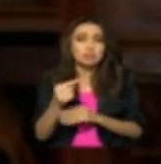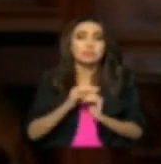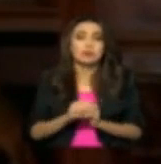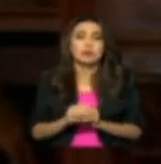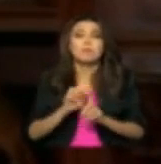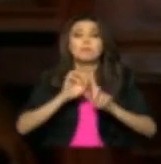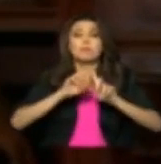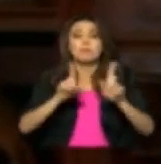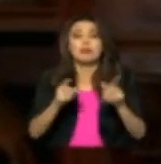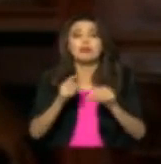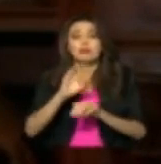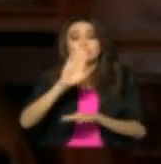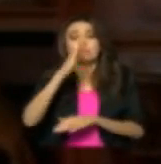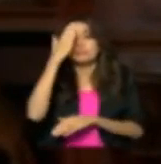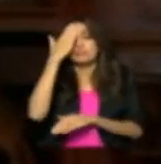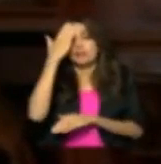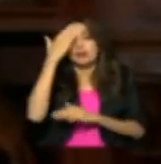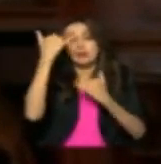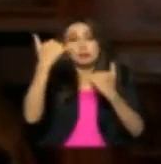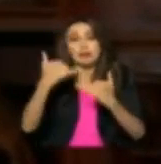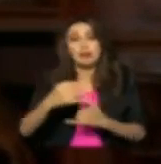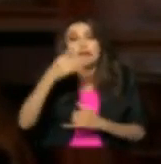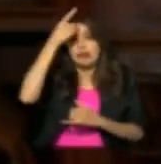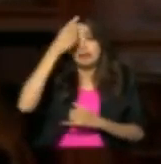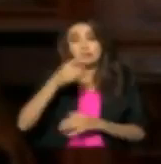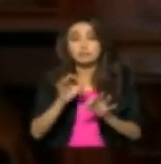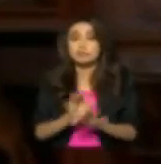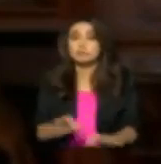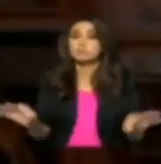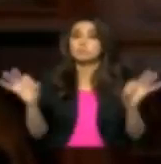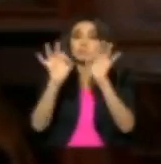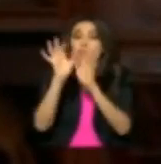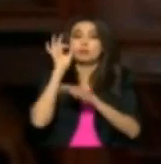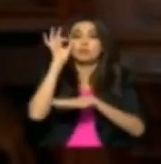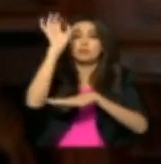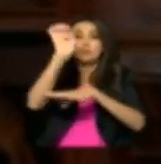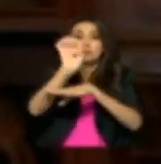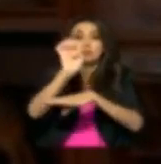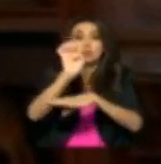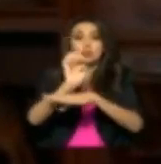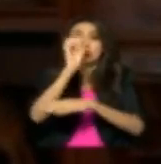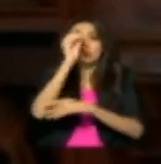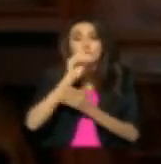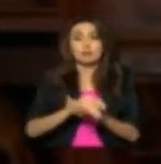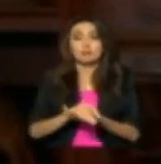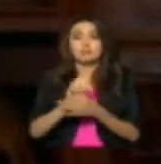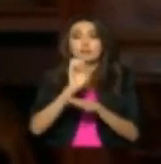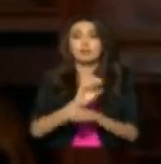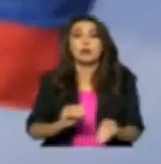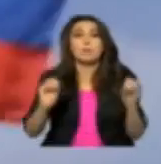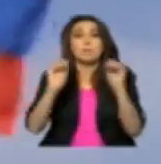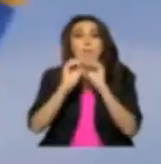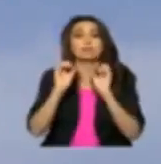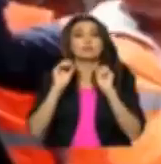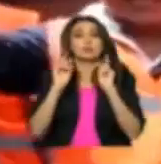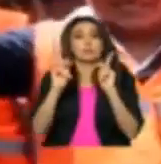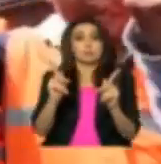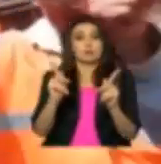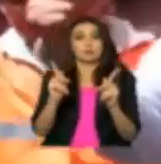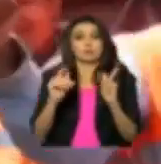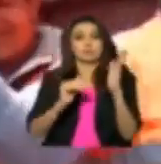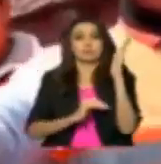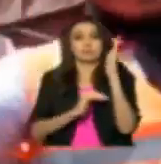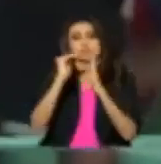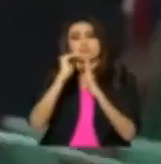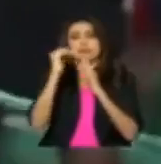dicen en privado. Y lo saben, que esta es la decisión clave para el futuro del Ecuador. Un Ecuador de más oportunidades, de prosperidad,